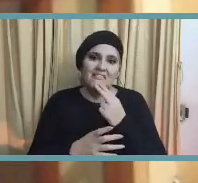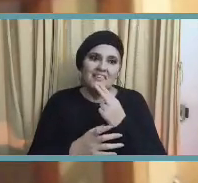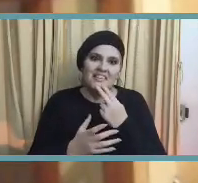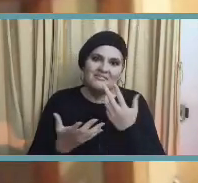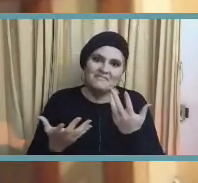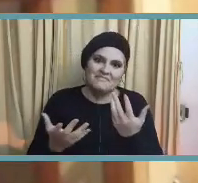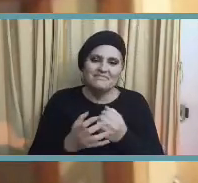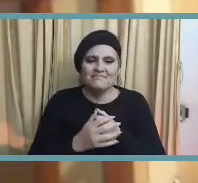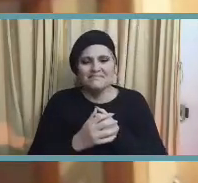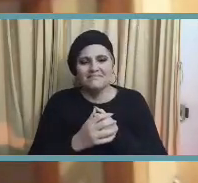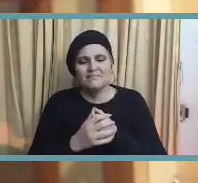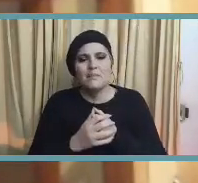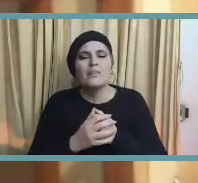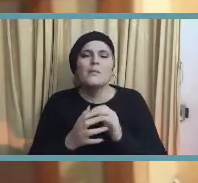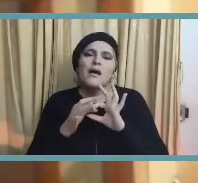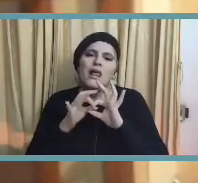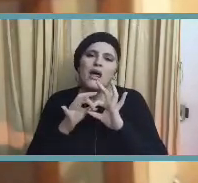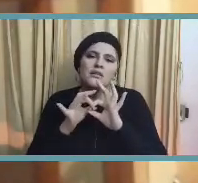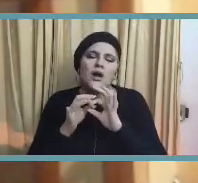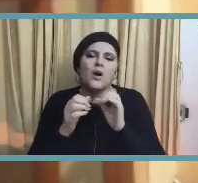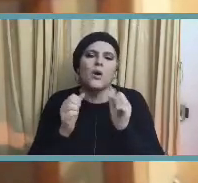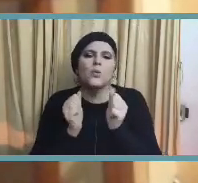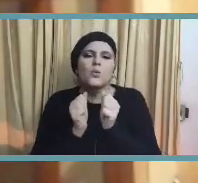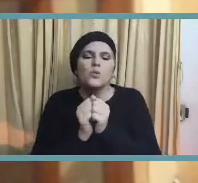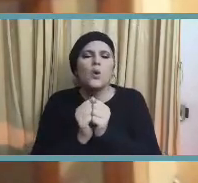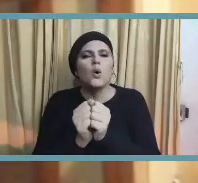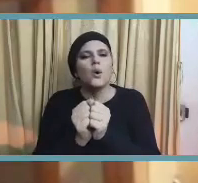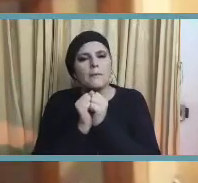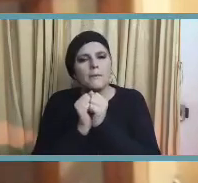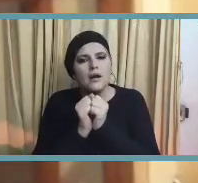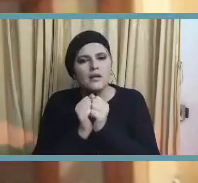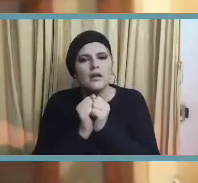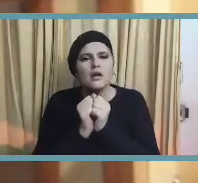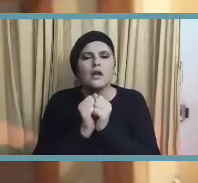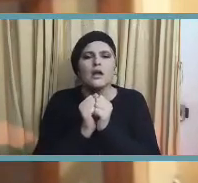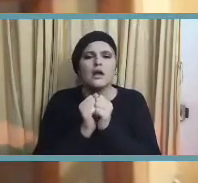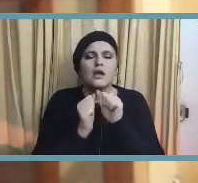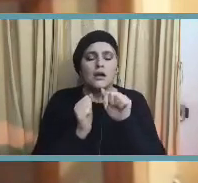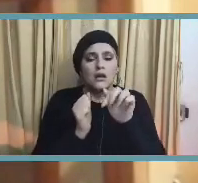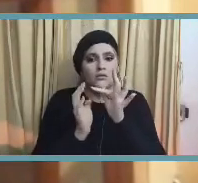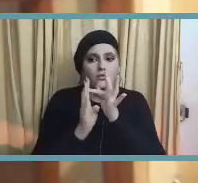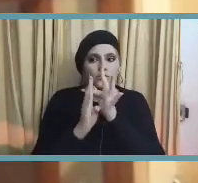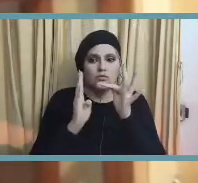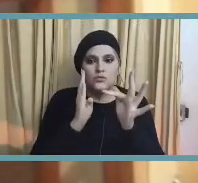otras compañeras cofundadoras de FUAN, que juntas realmente somos más.